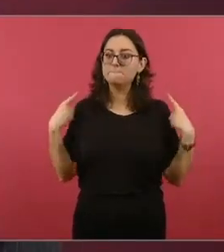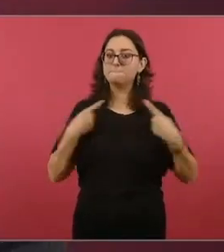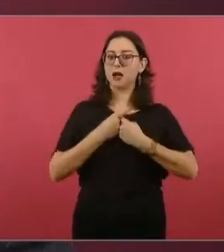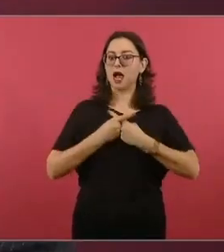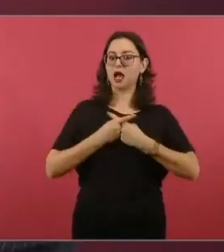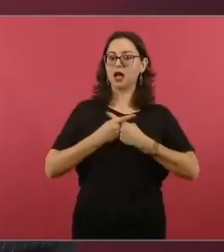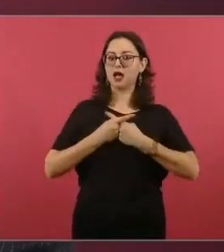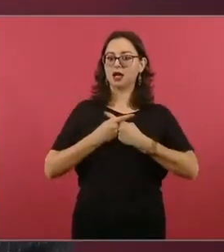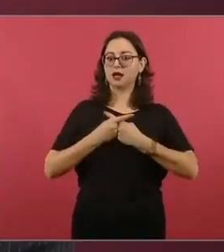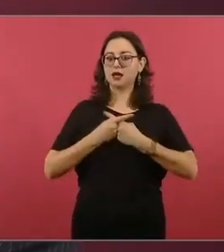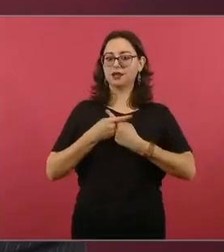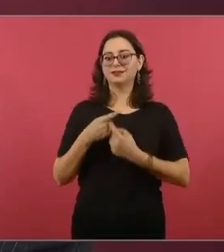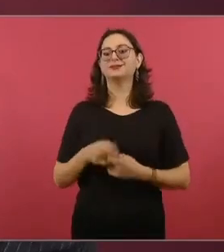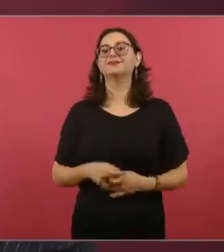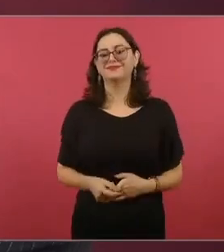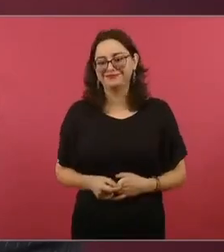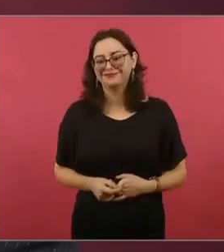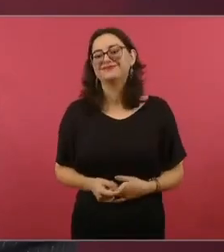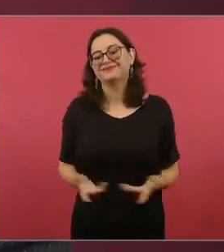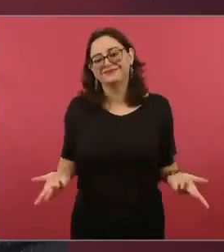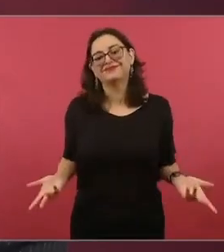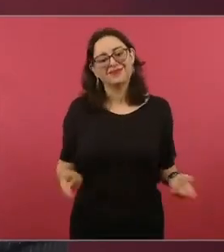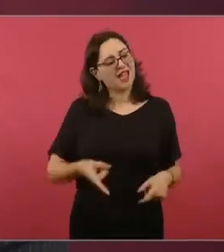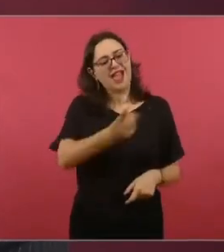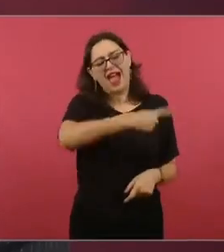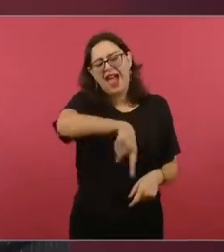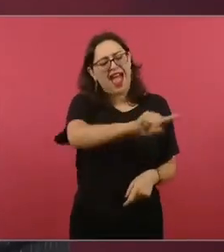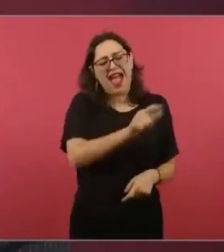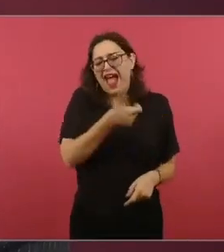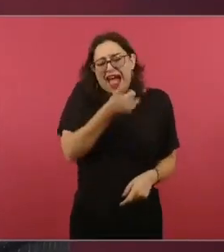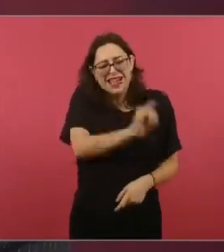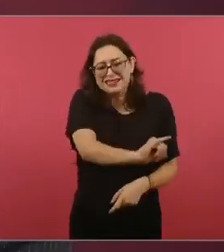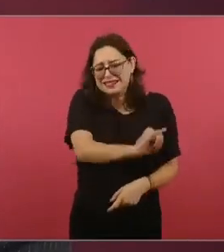Eso es característico del conservadurismo,